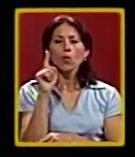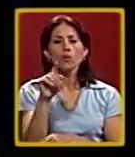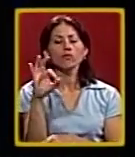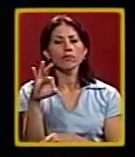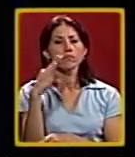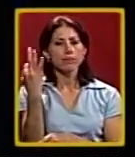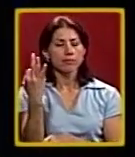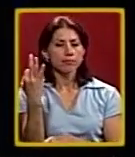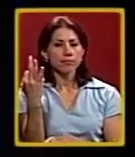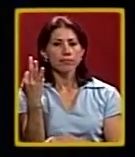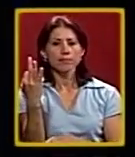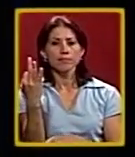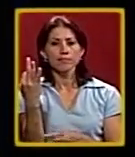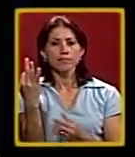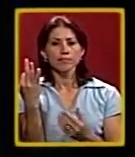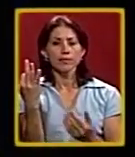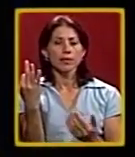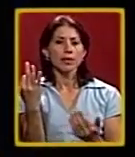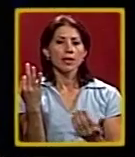de